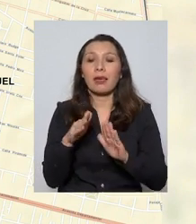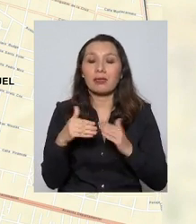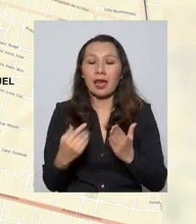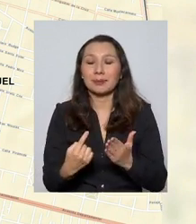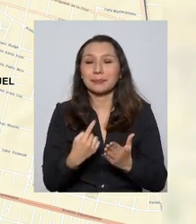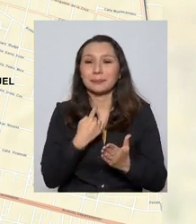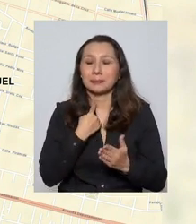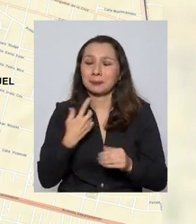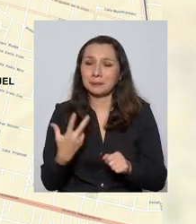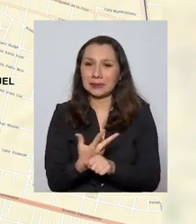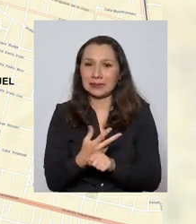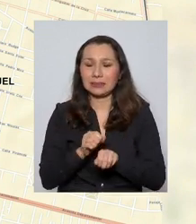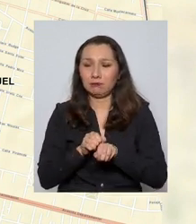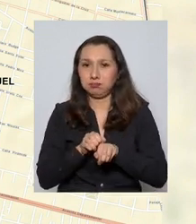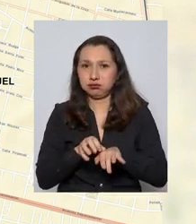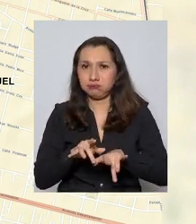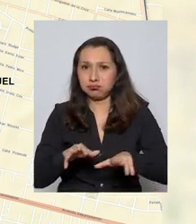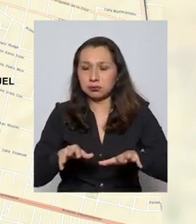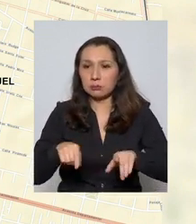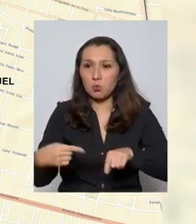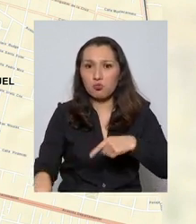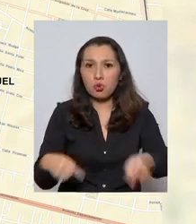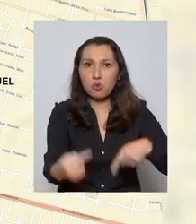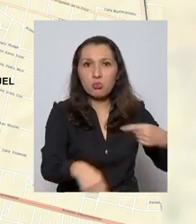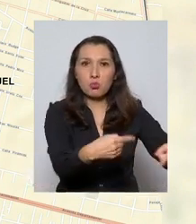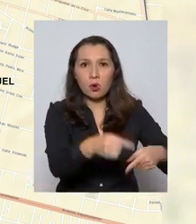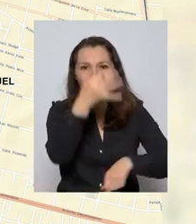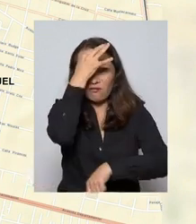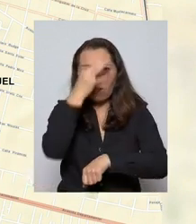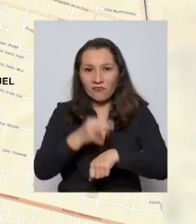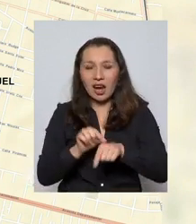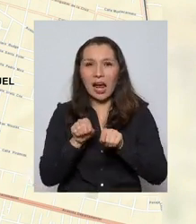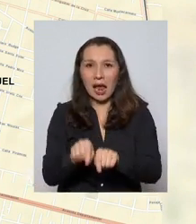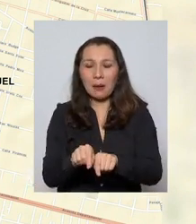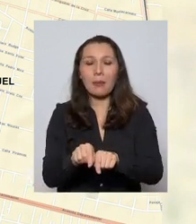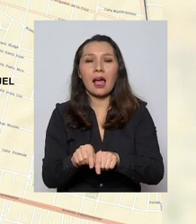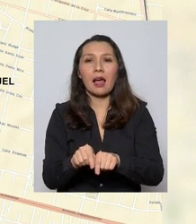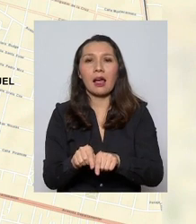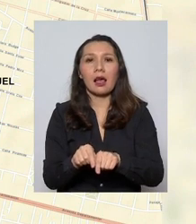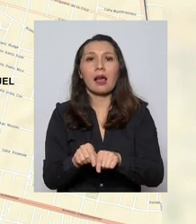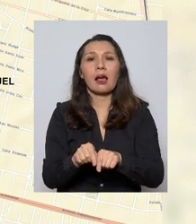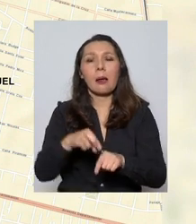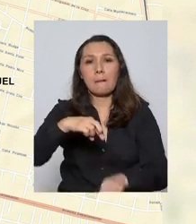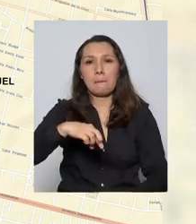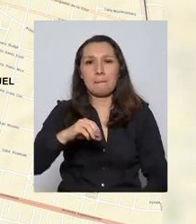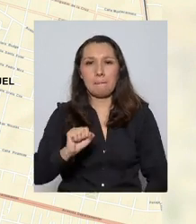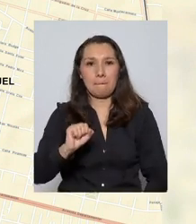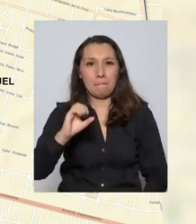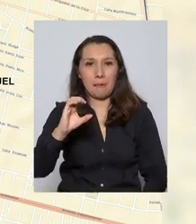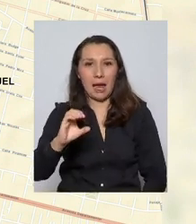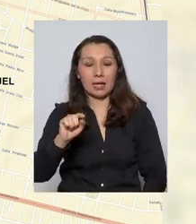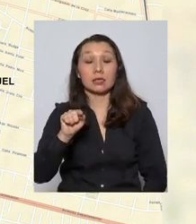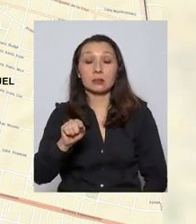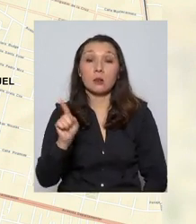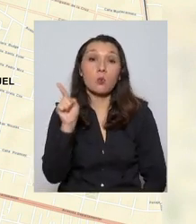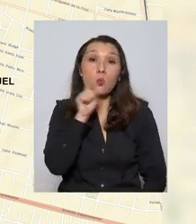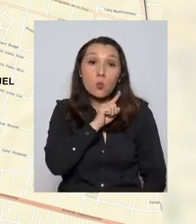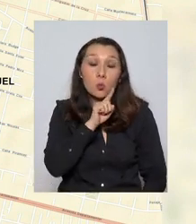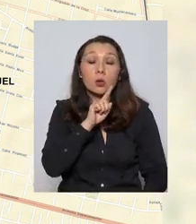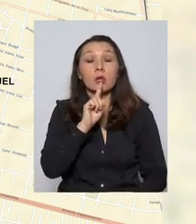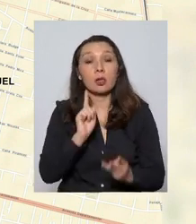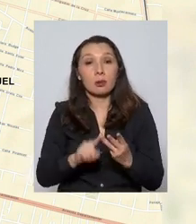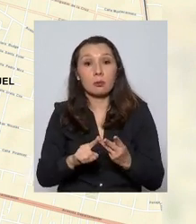impacto bastante fuerte en incidencia de esta enfermedad en Pedro Aguirre Cerda. Y por